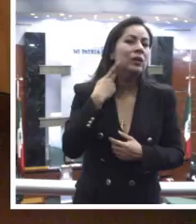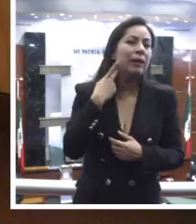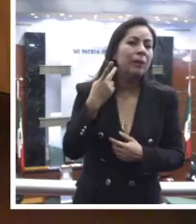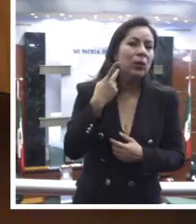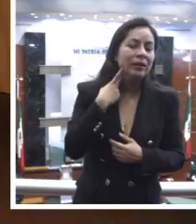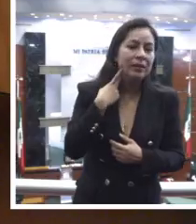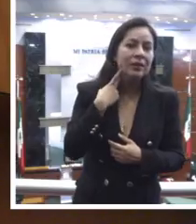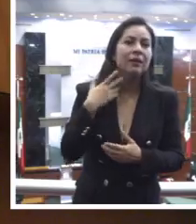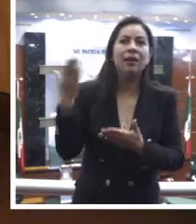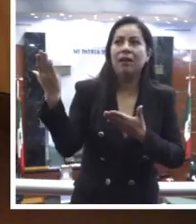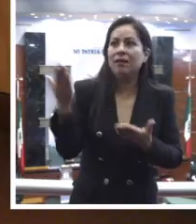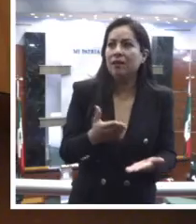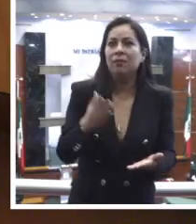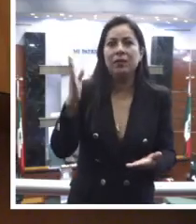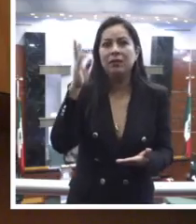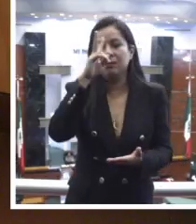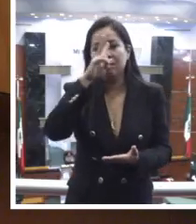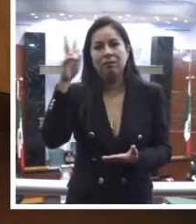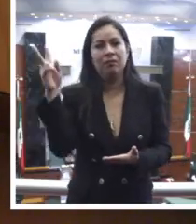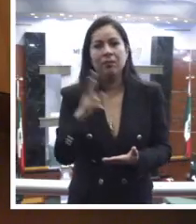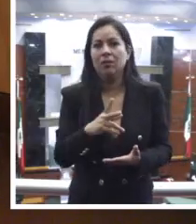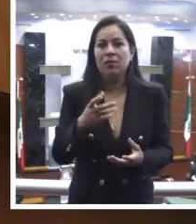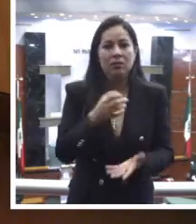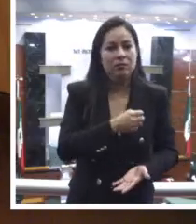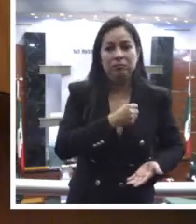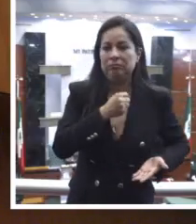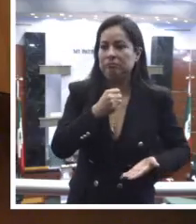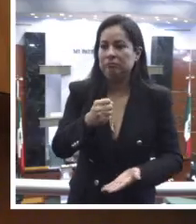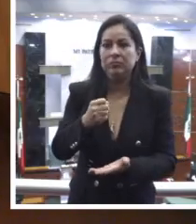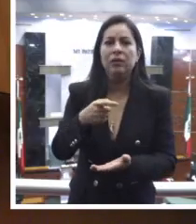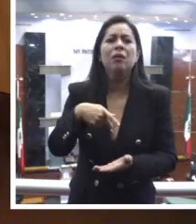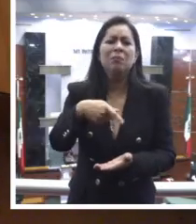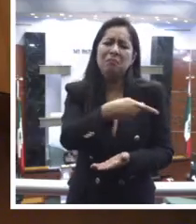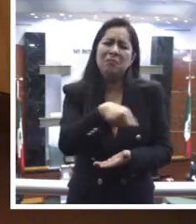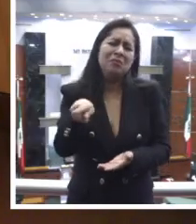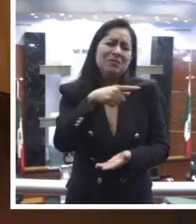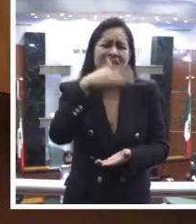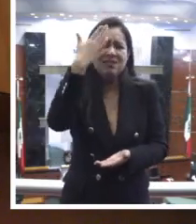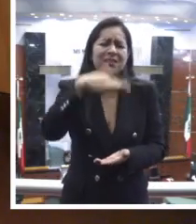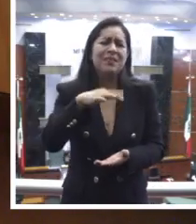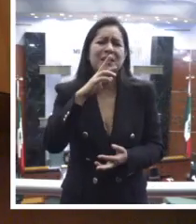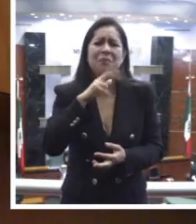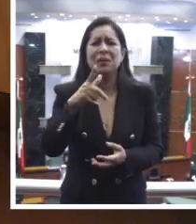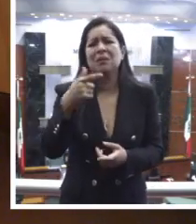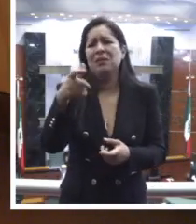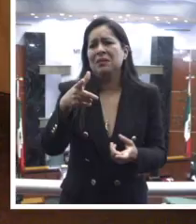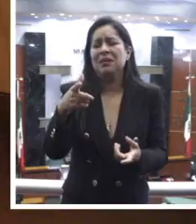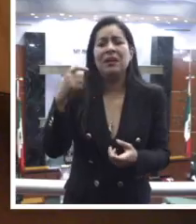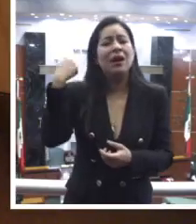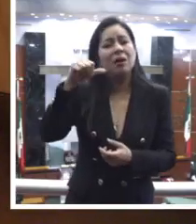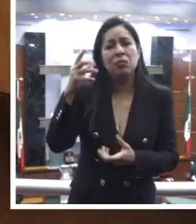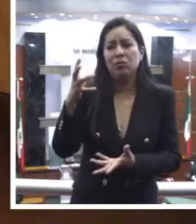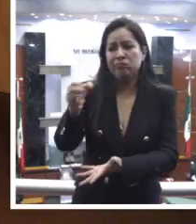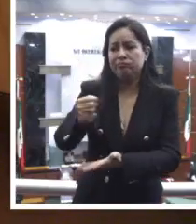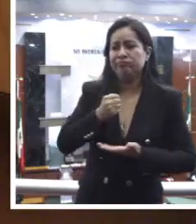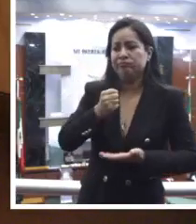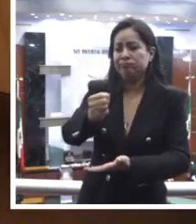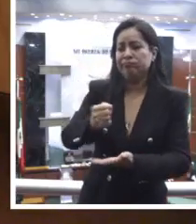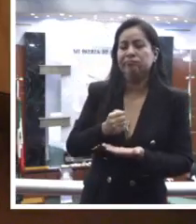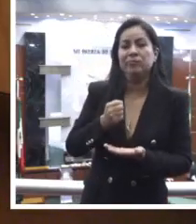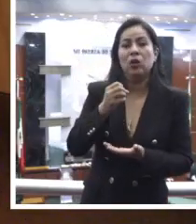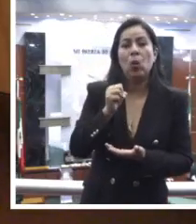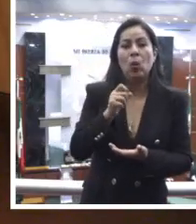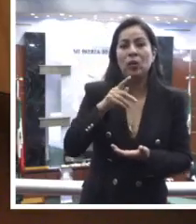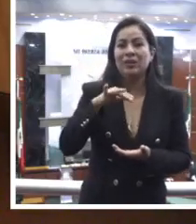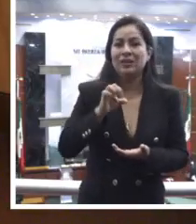pública y que han venido afectando también las finanzas, pero como ustedes saben, la mayor recaudación en ese estado se da en Acapulco. Y durante